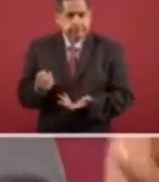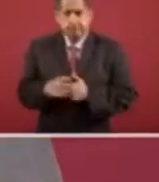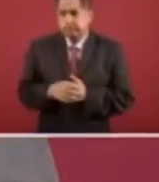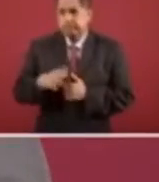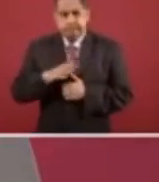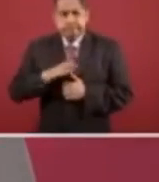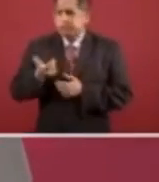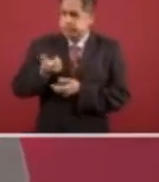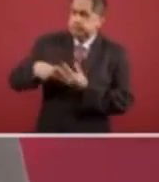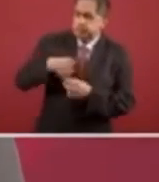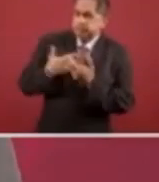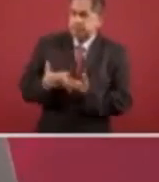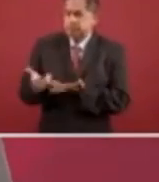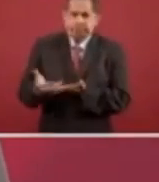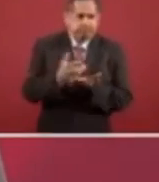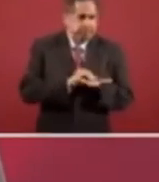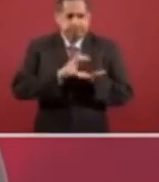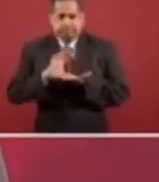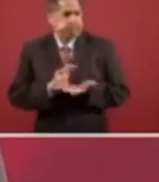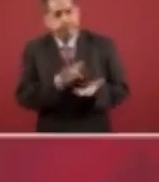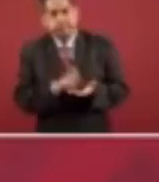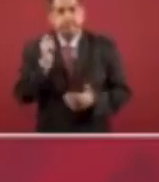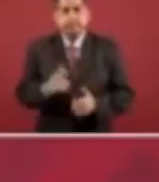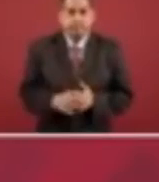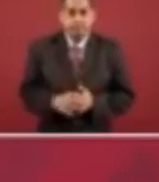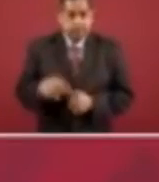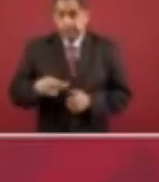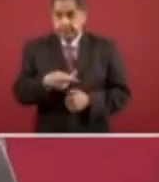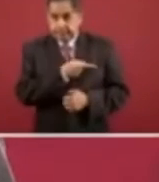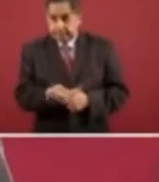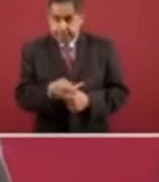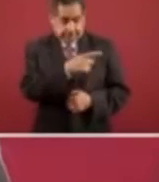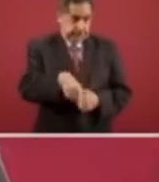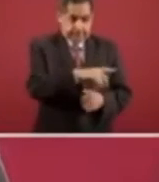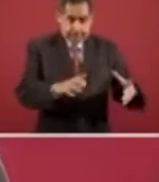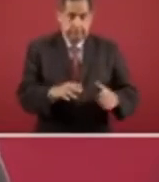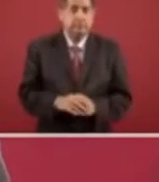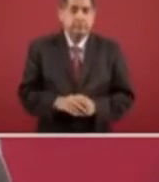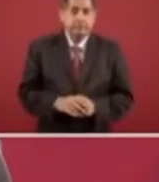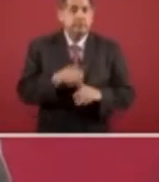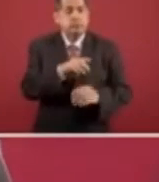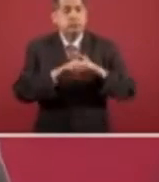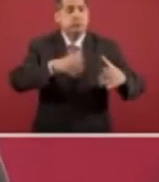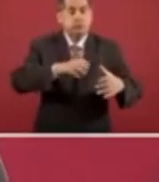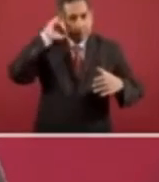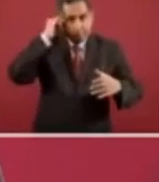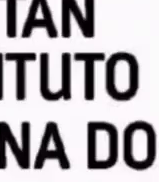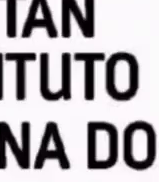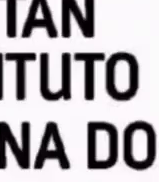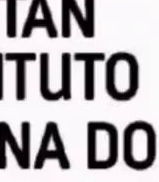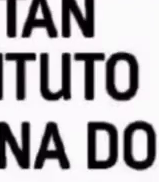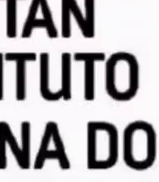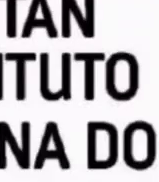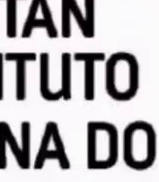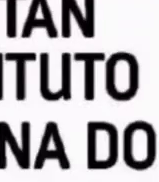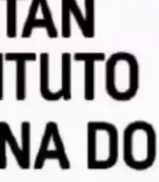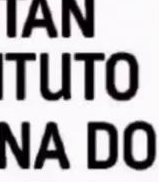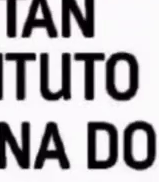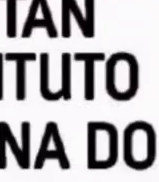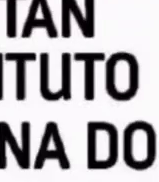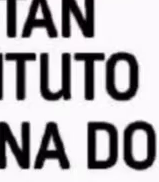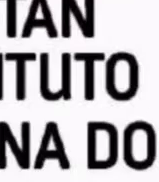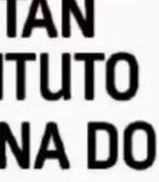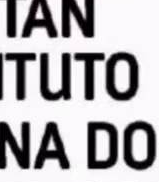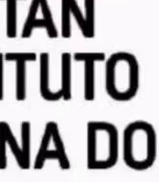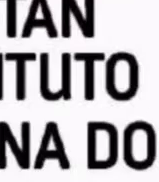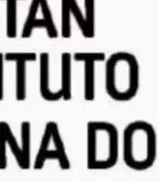Están llegando recursos como nunca a la gente humilde, a la gente pobre. Y a los pobres, en el caso de comunidades indígenas, al 95% de los hogares.